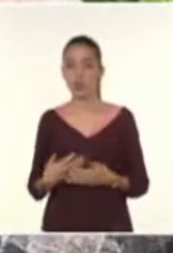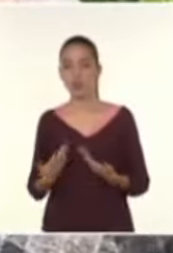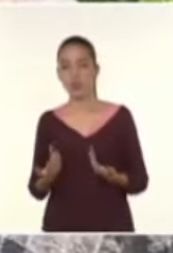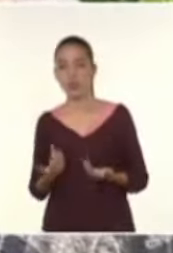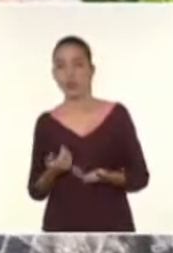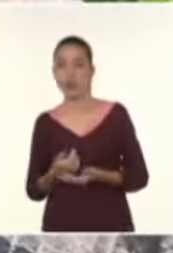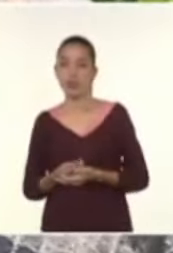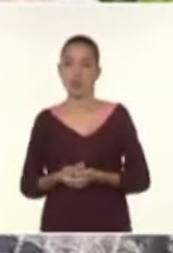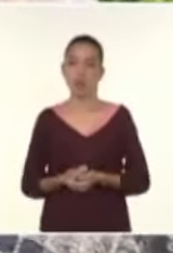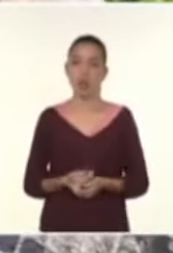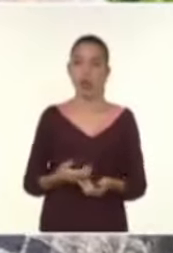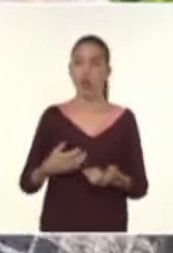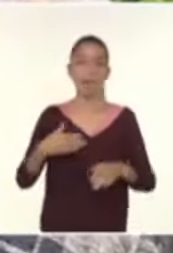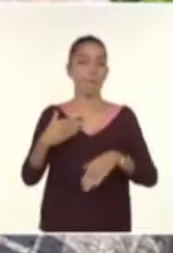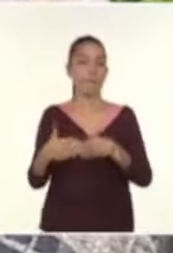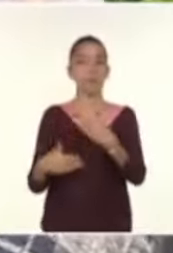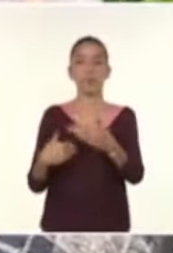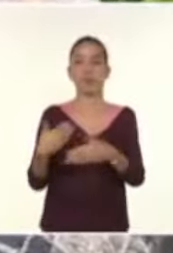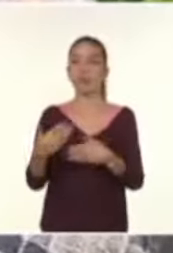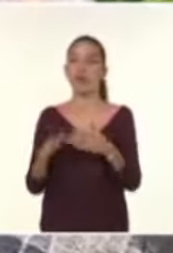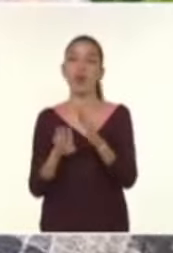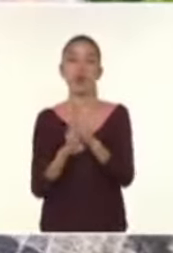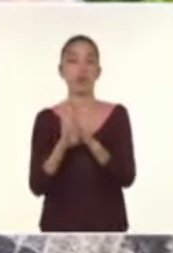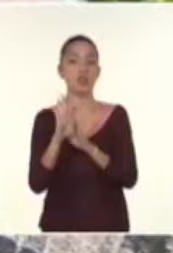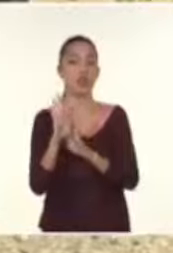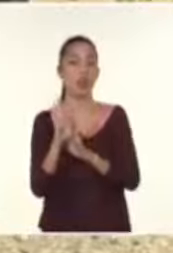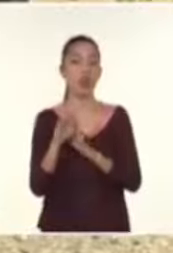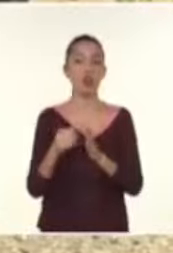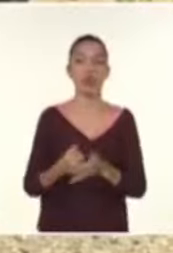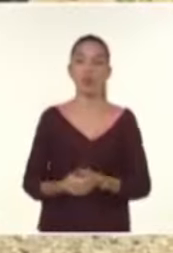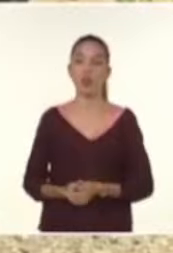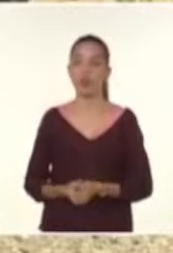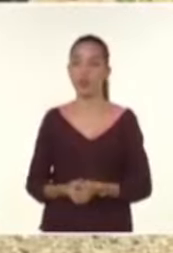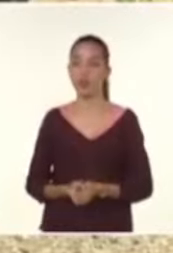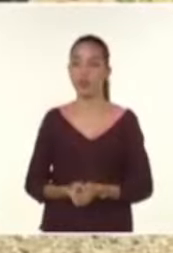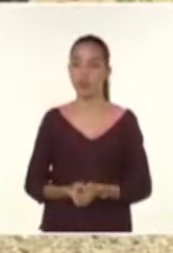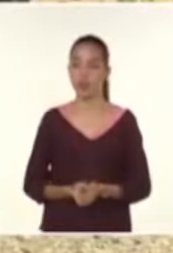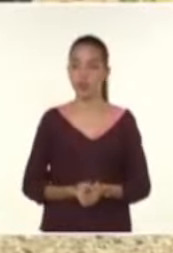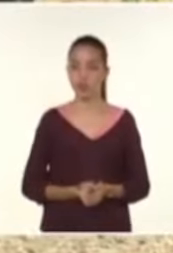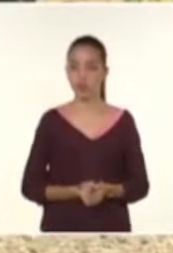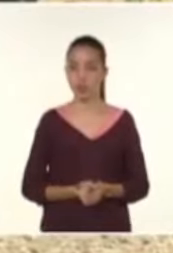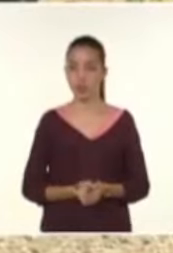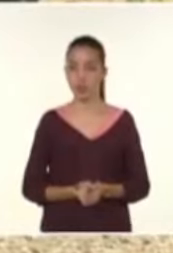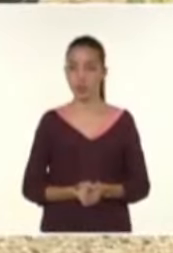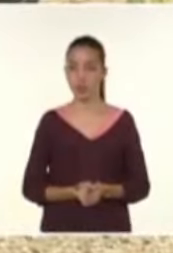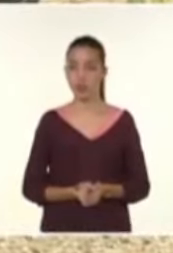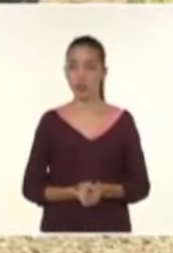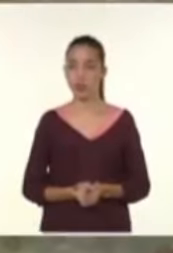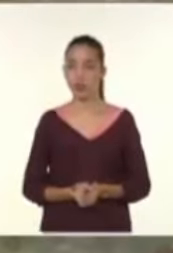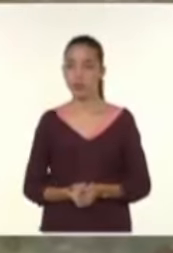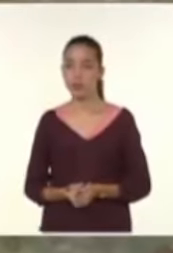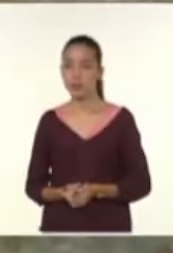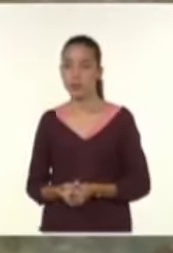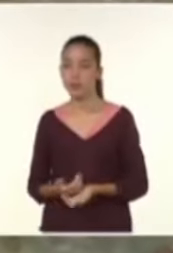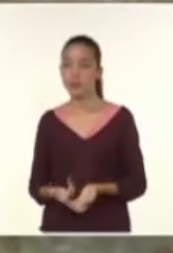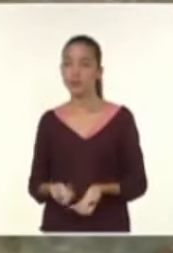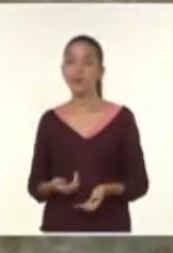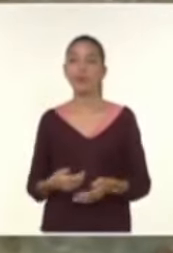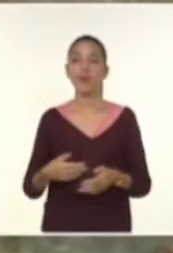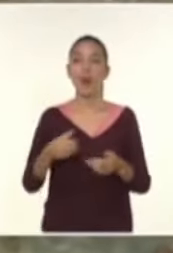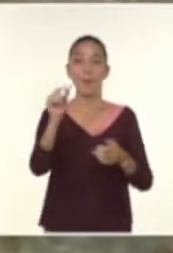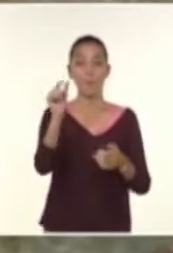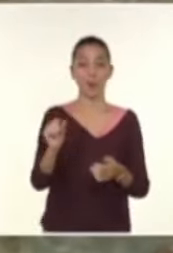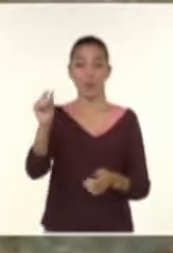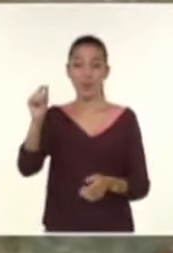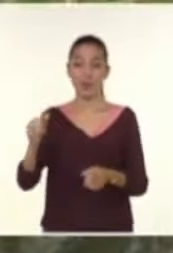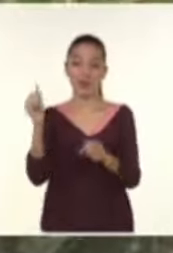del desarrollo y de cumplimiento de los planes de la empresa. Campesinos y usufructuarios tributarán el grueso de los 4 millones de